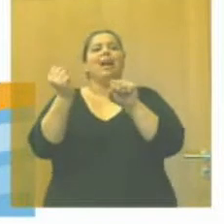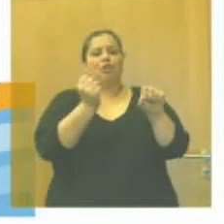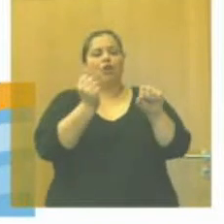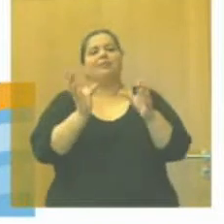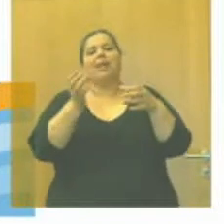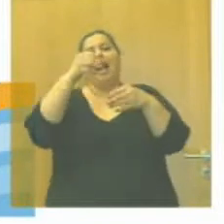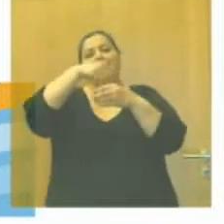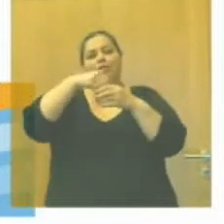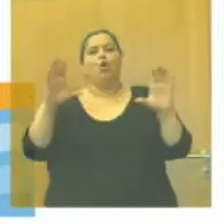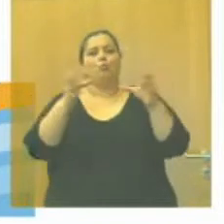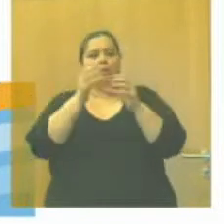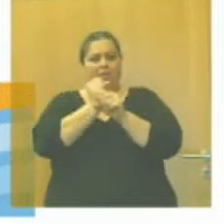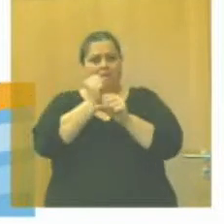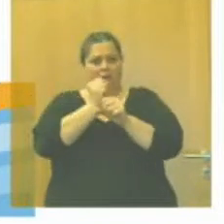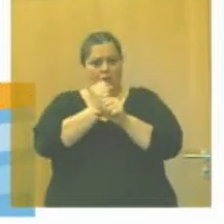comunidades.